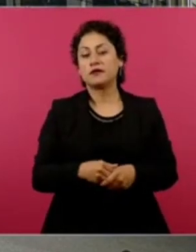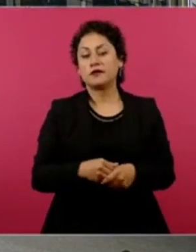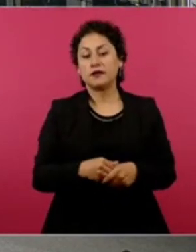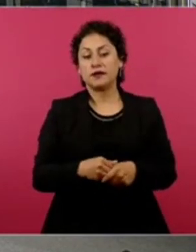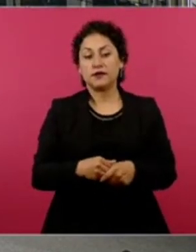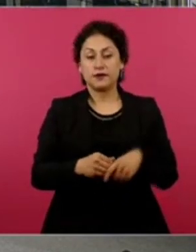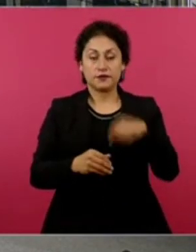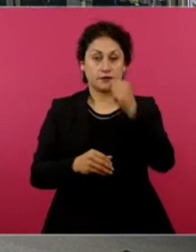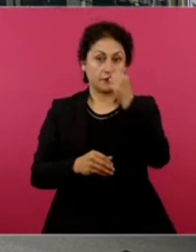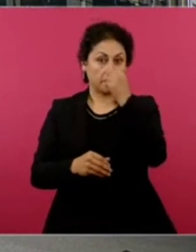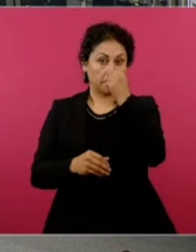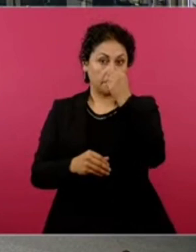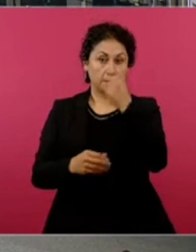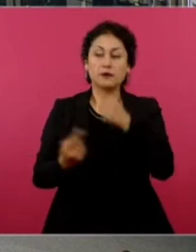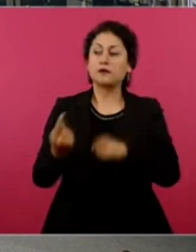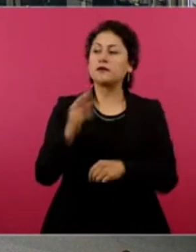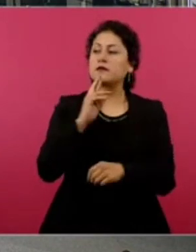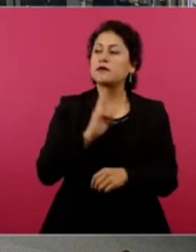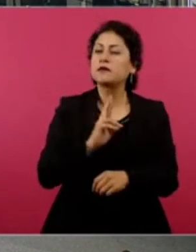¿Qué respondieron?